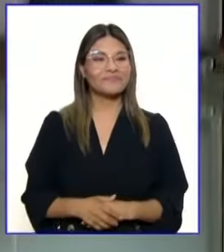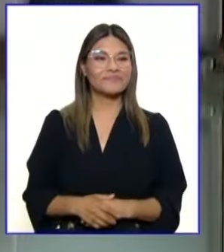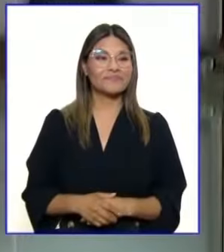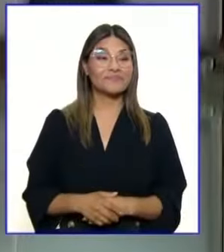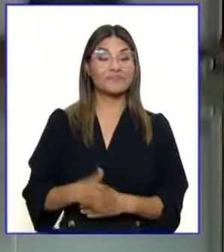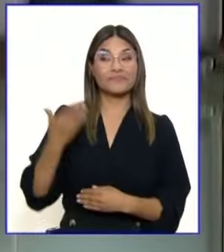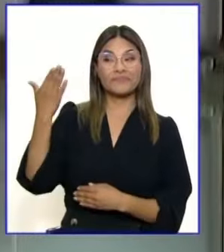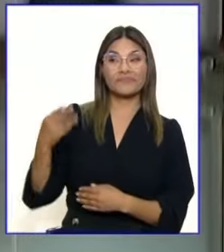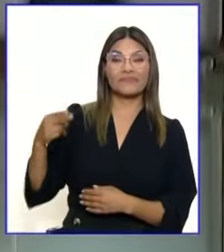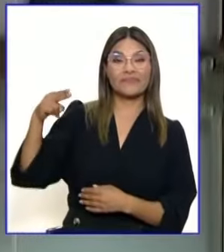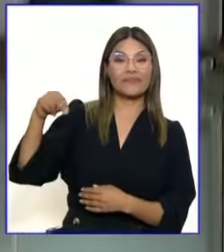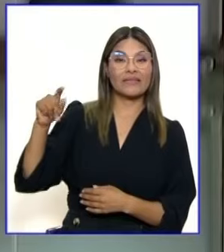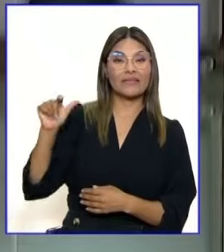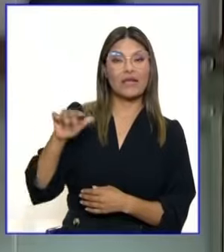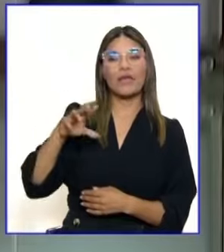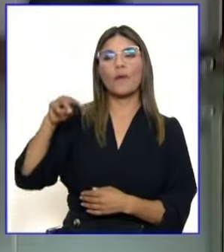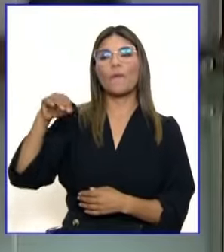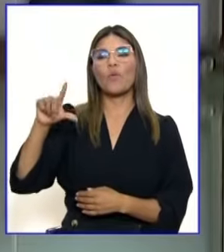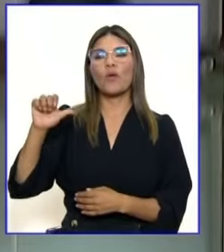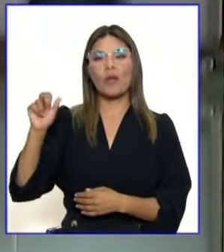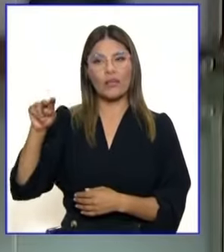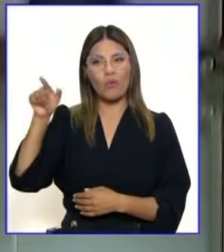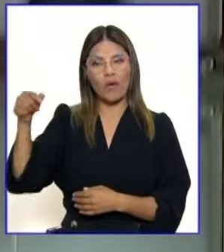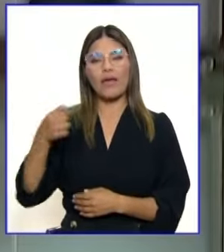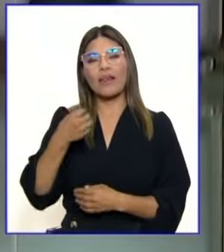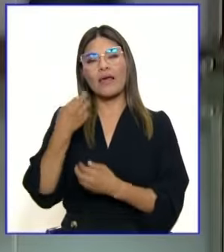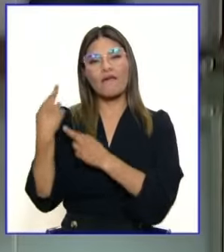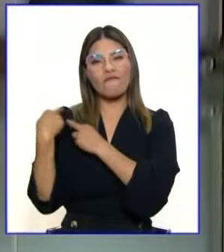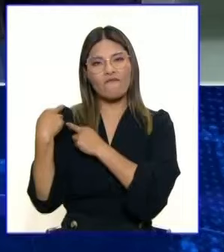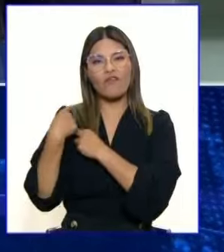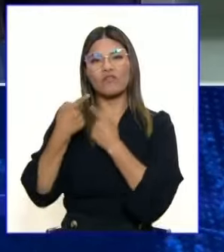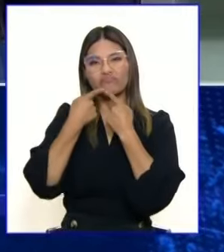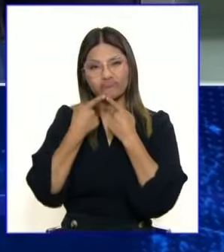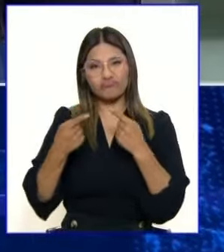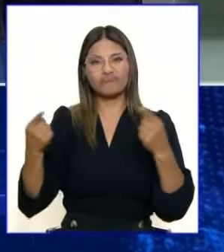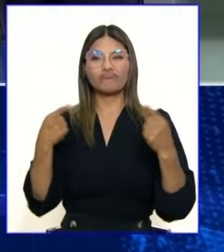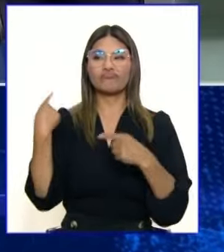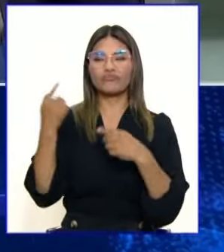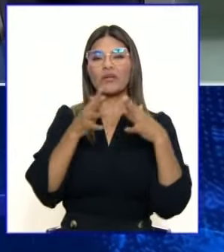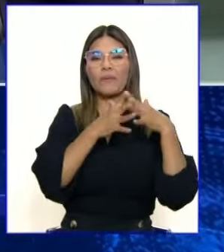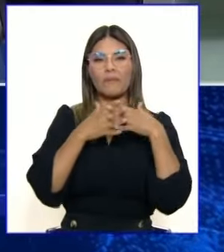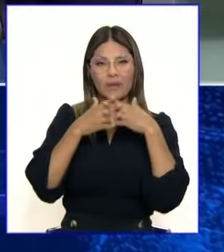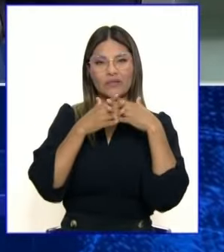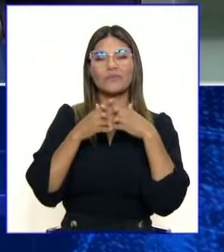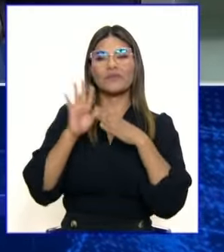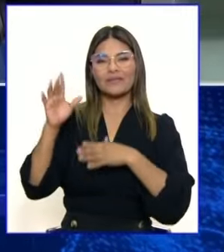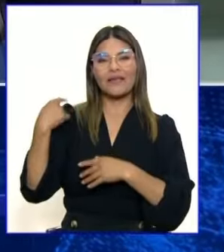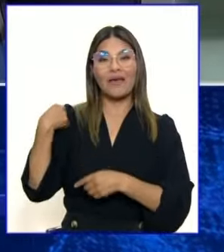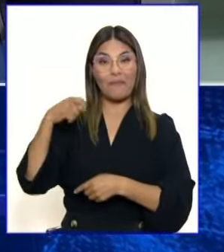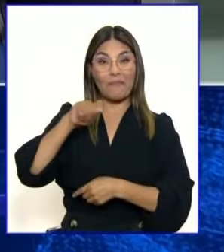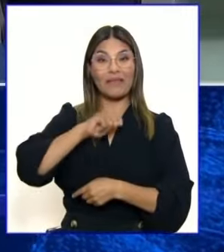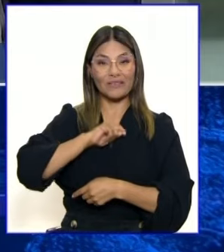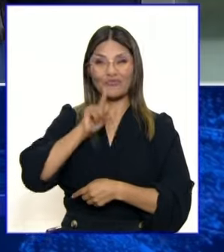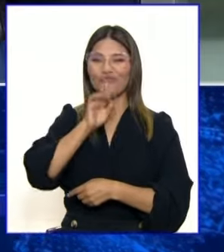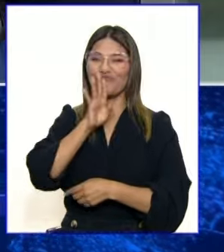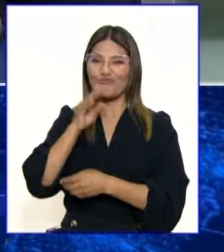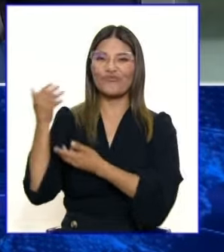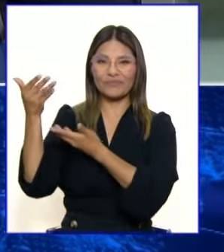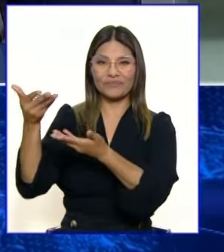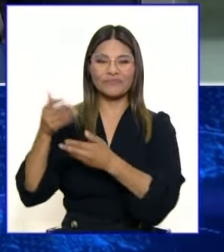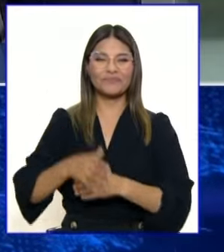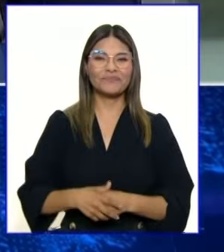sido Natalia Molano, quien es vocera portavoz del Departamento de Estado de los Estados Unidos en español. Nosotros volvemos a